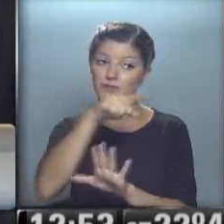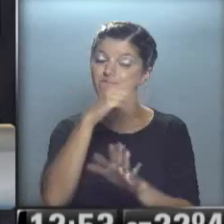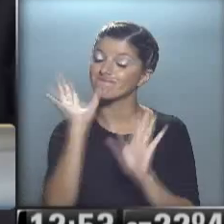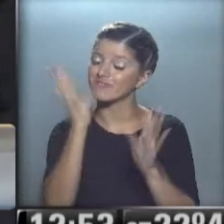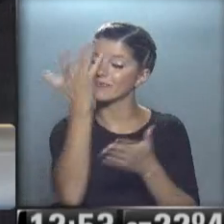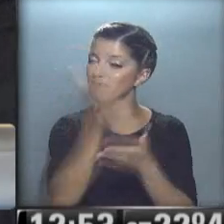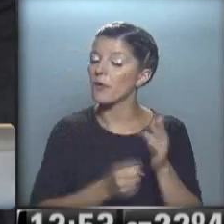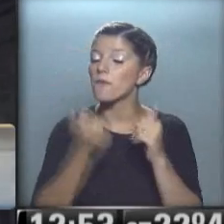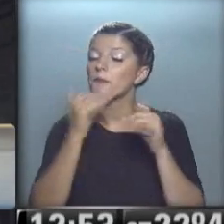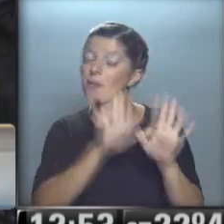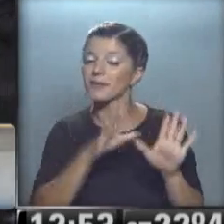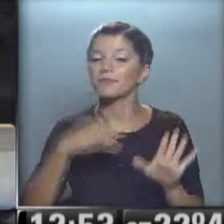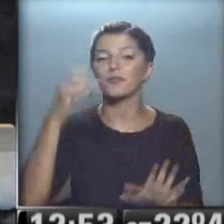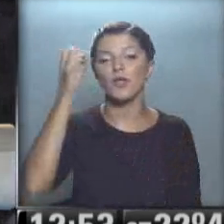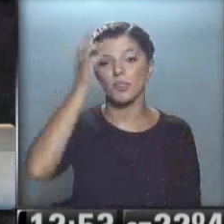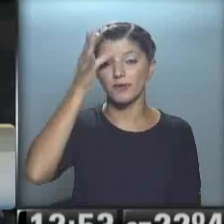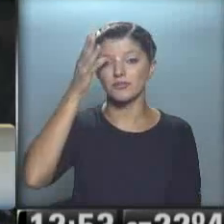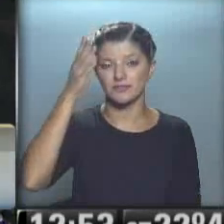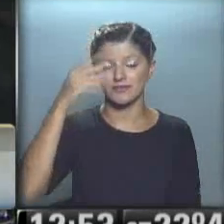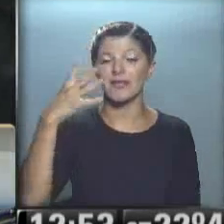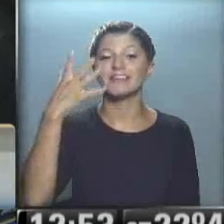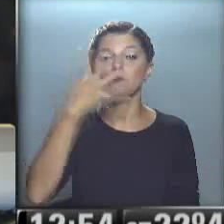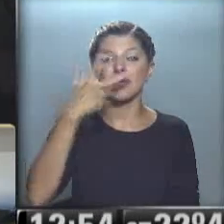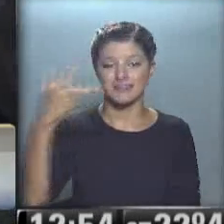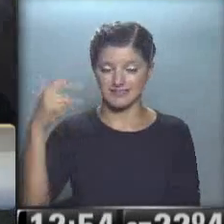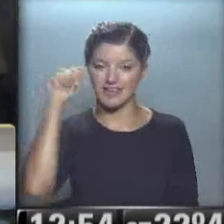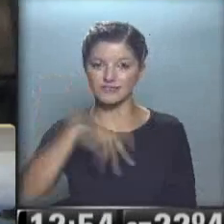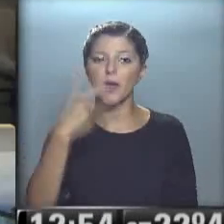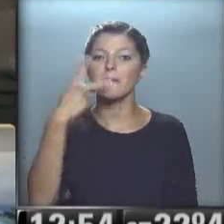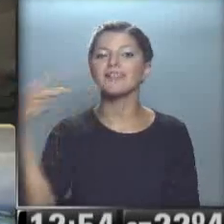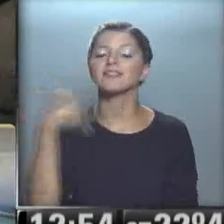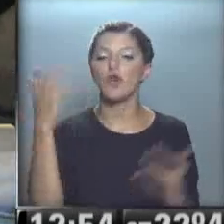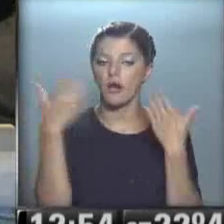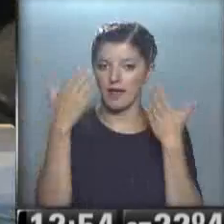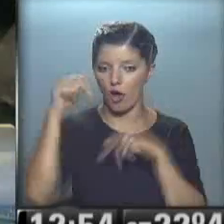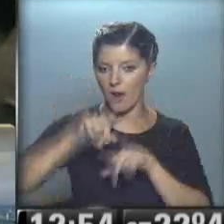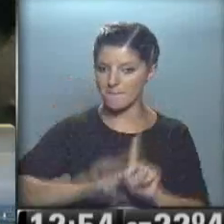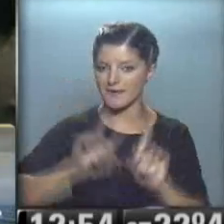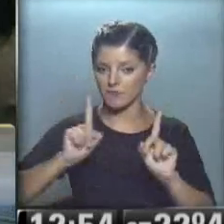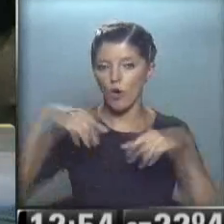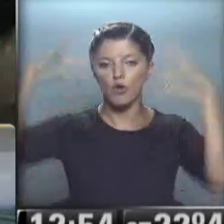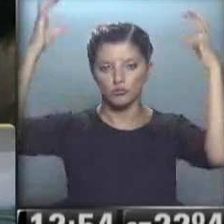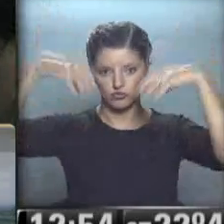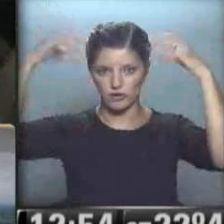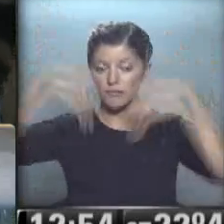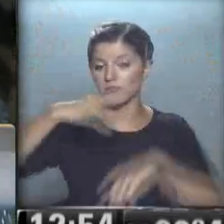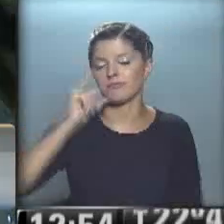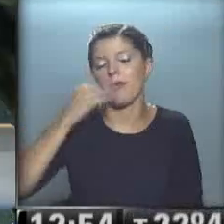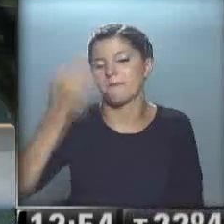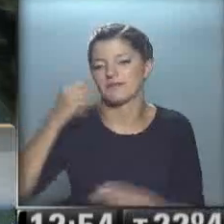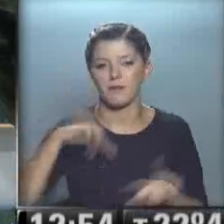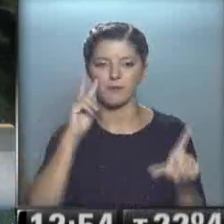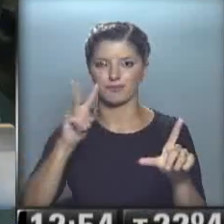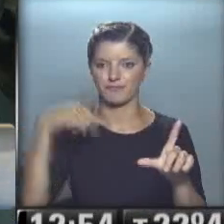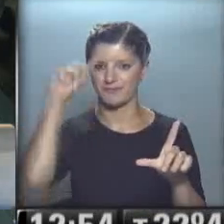bueno 1253 22 gr 4mas la temperatura está lloviendo en la capital Federal día especial como siempre para ver visión